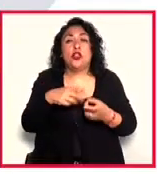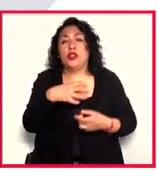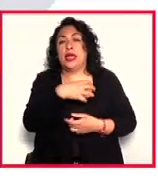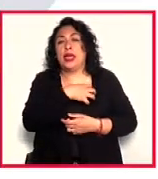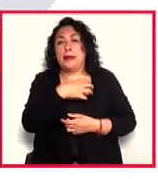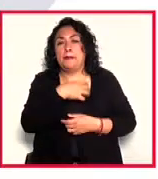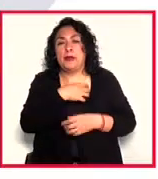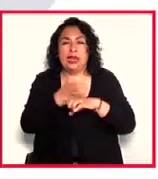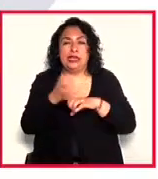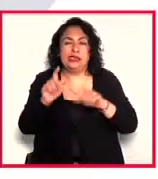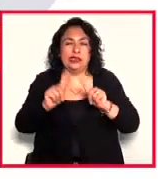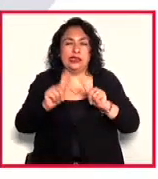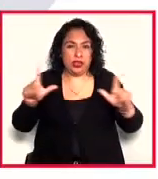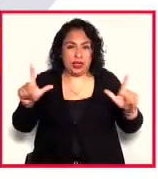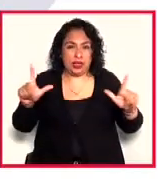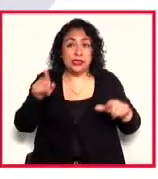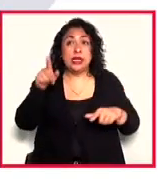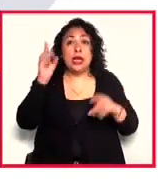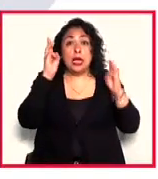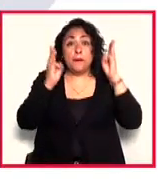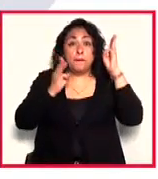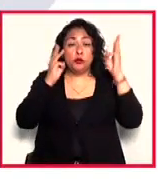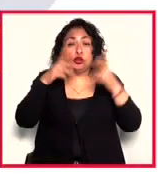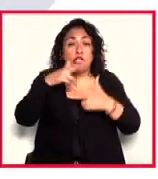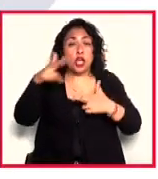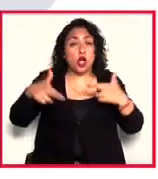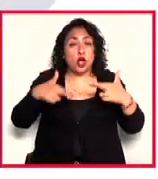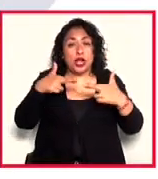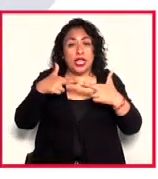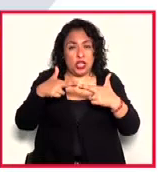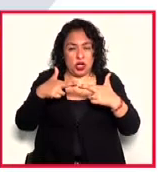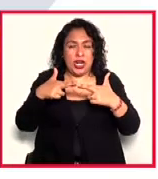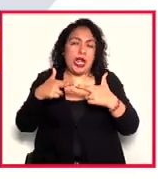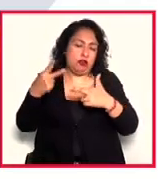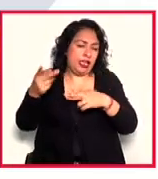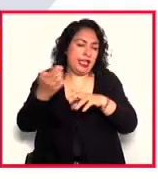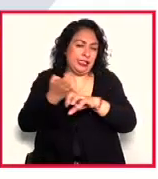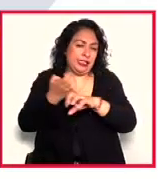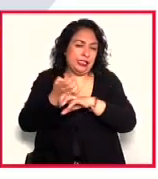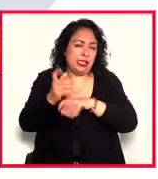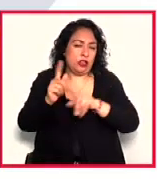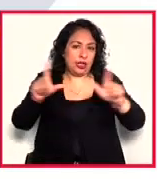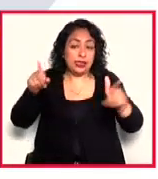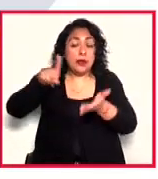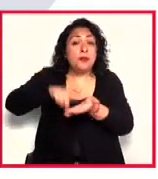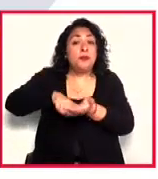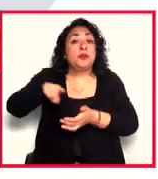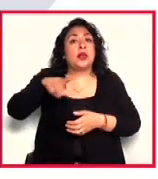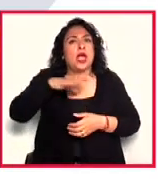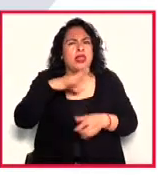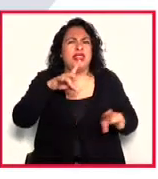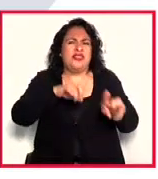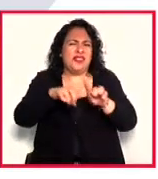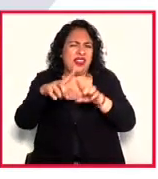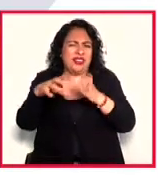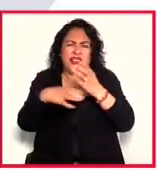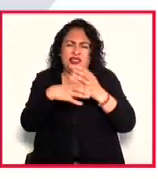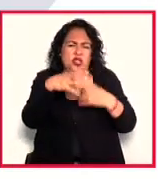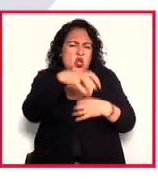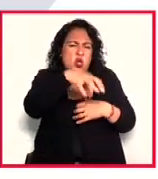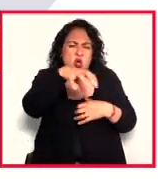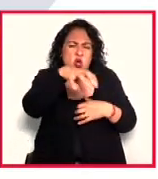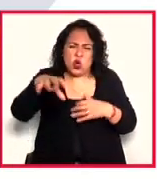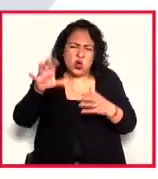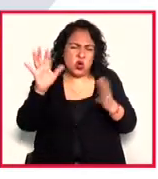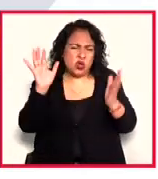estado de Tlaxcala. Es el Museo Regional del Estado. En este espacio se resguardan muy distintos objetos de colecciones